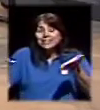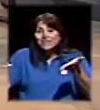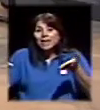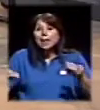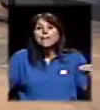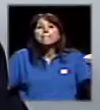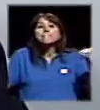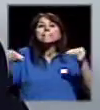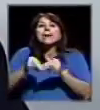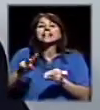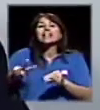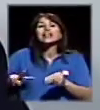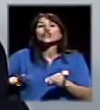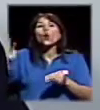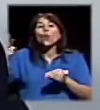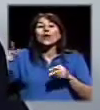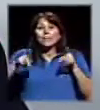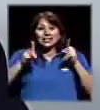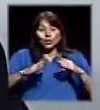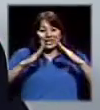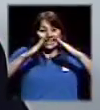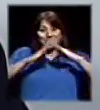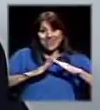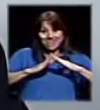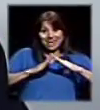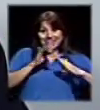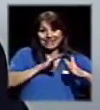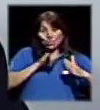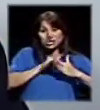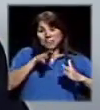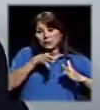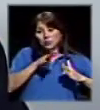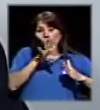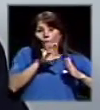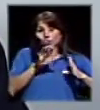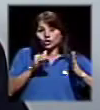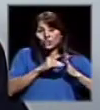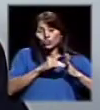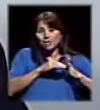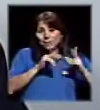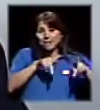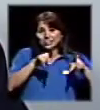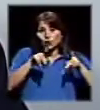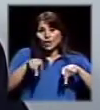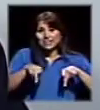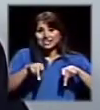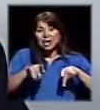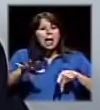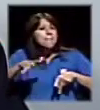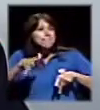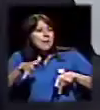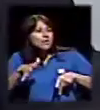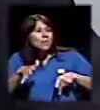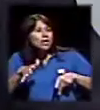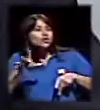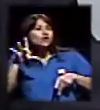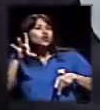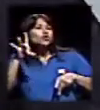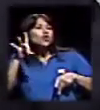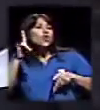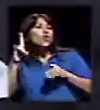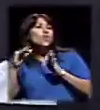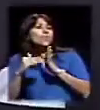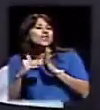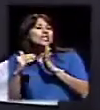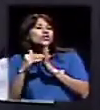del cantón. La población del cantón es cercana a 400.000 habitantes. Nosotros recibimos la diferencia entre esos 400.000 y más o menos